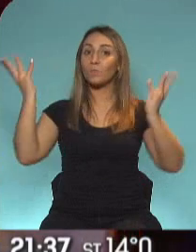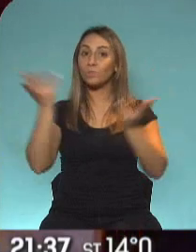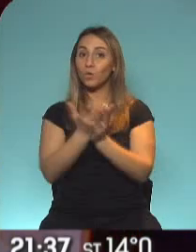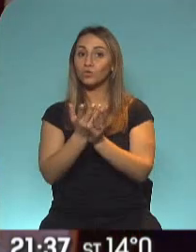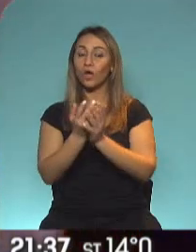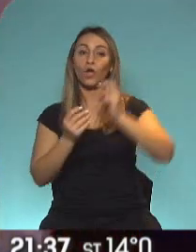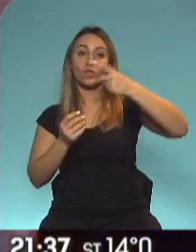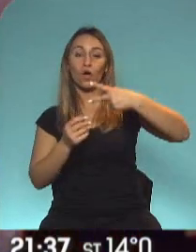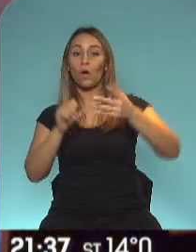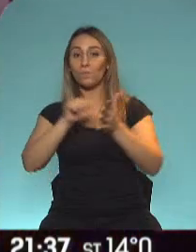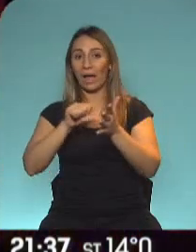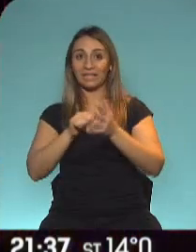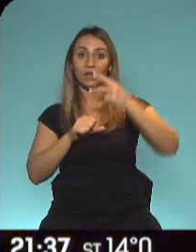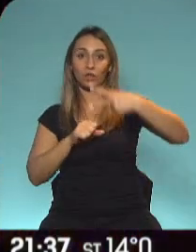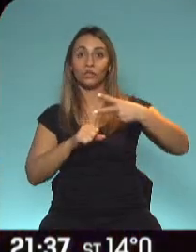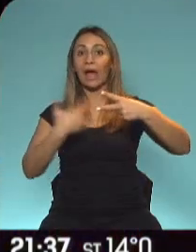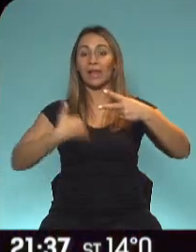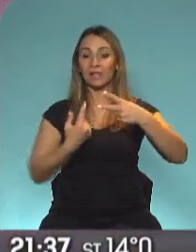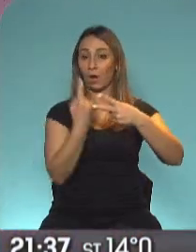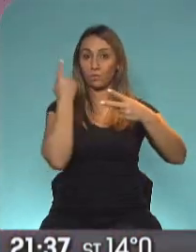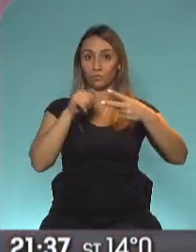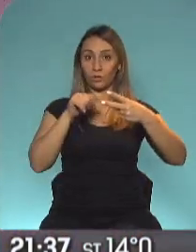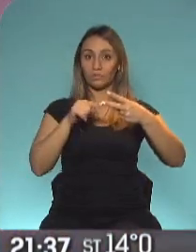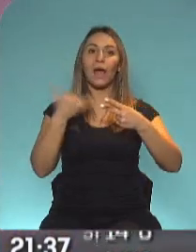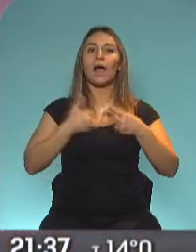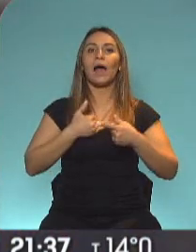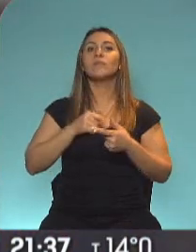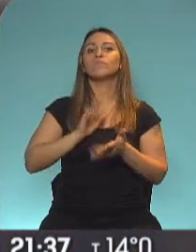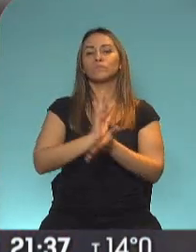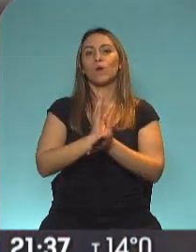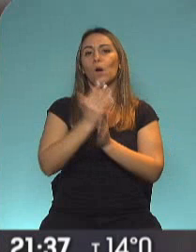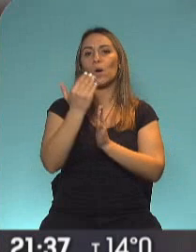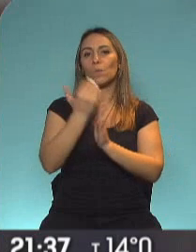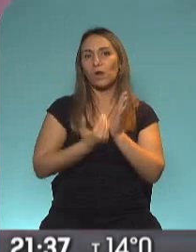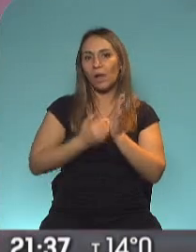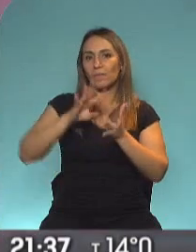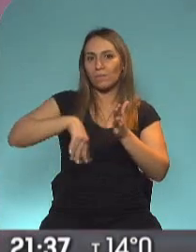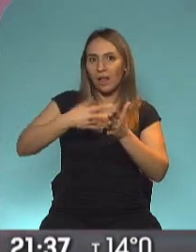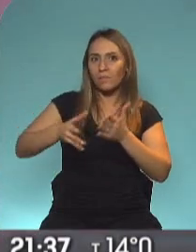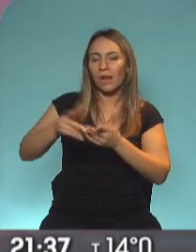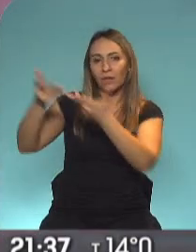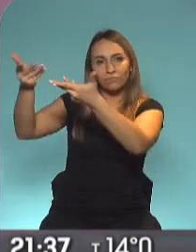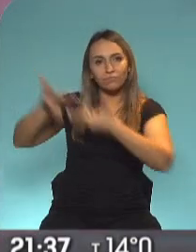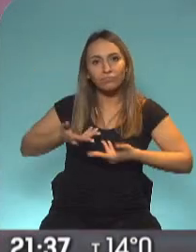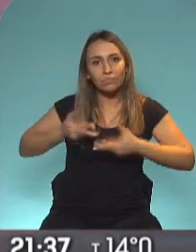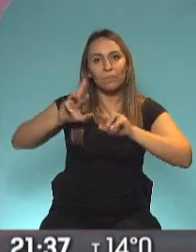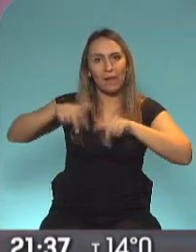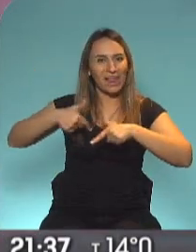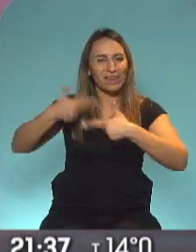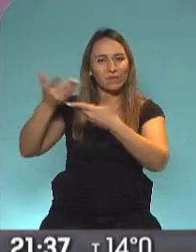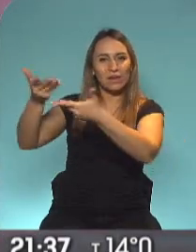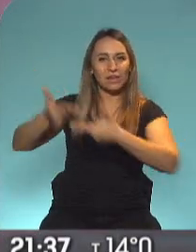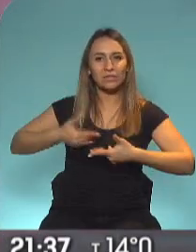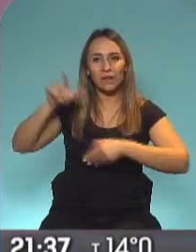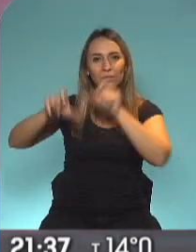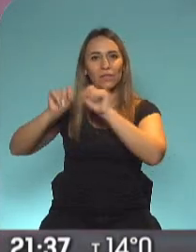para recibir al ciudadano sirio. Se llama Programa Siria y tiene que ver con un visado humanitario que le permite llegar